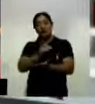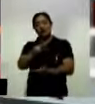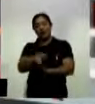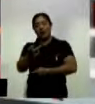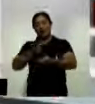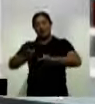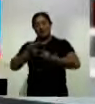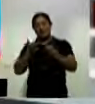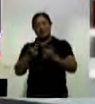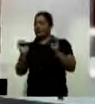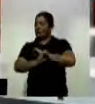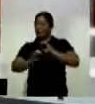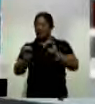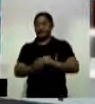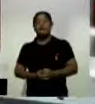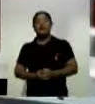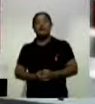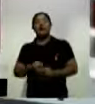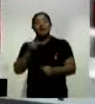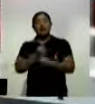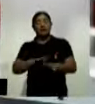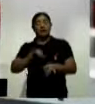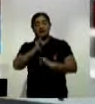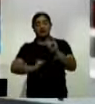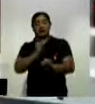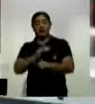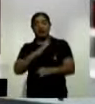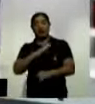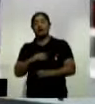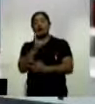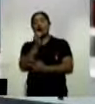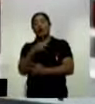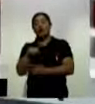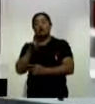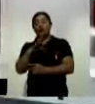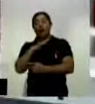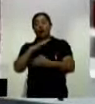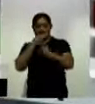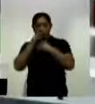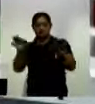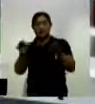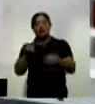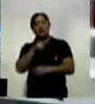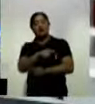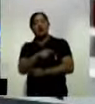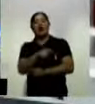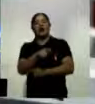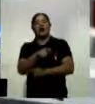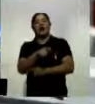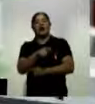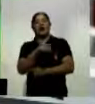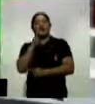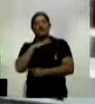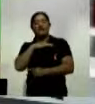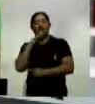pública. Y finalmente, en la información internacional le tendremos lo siguiente: la ONU lanza iniciativa contra fake news ligadas al